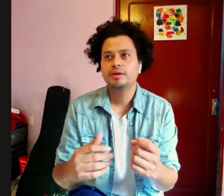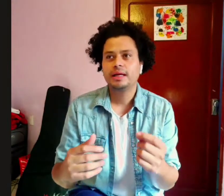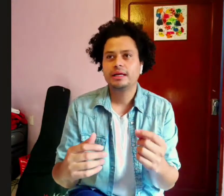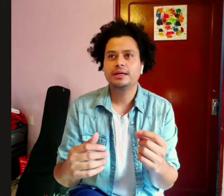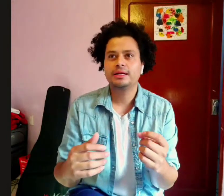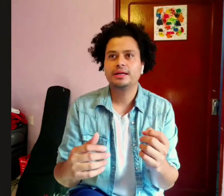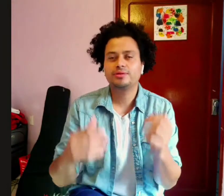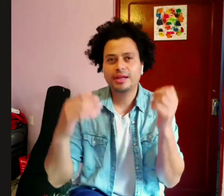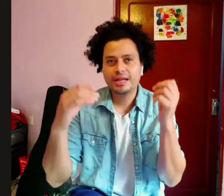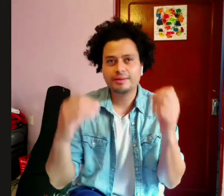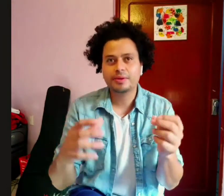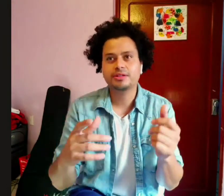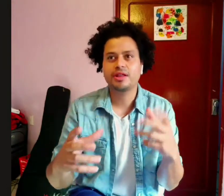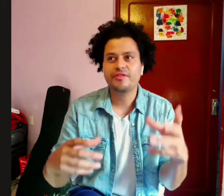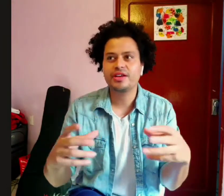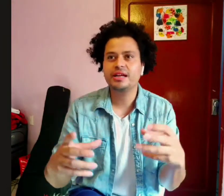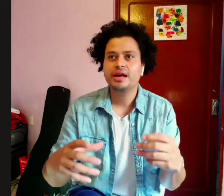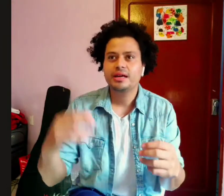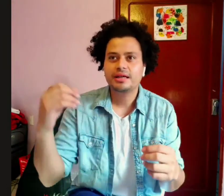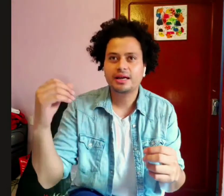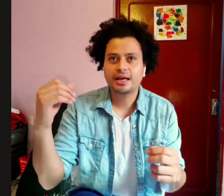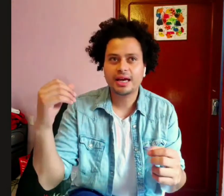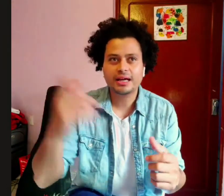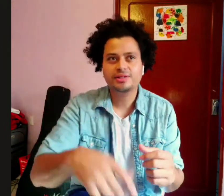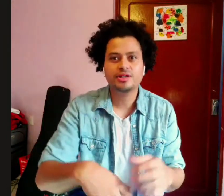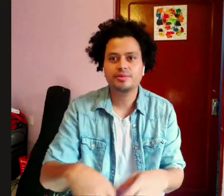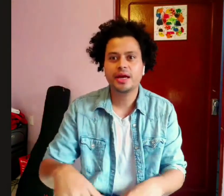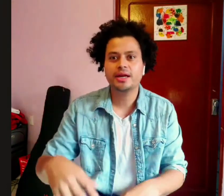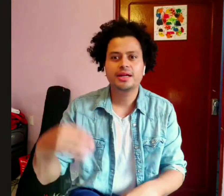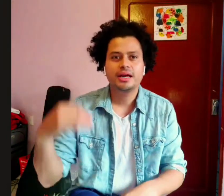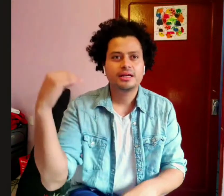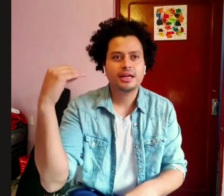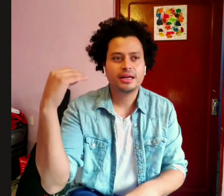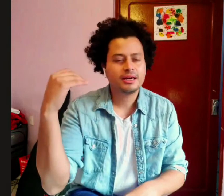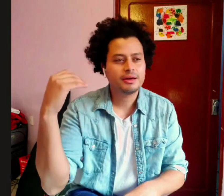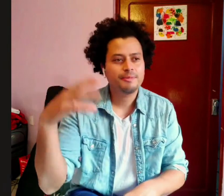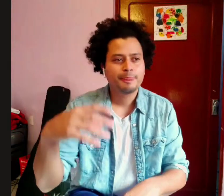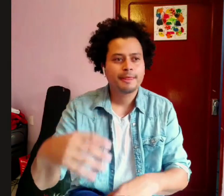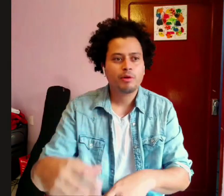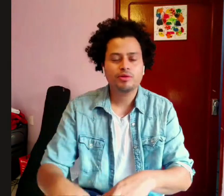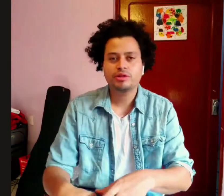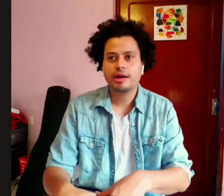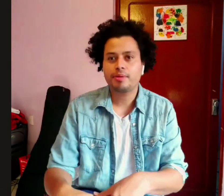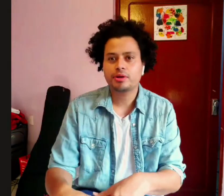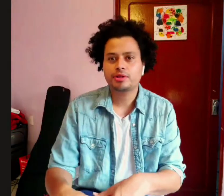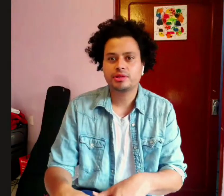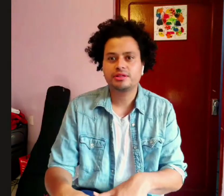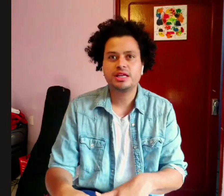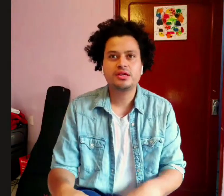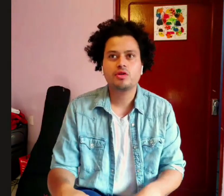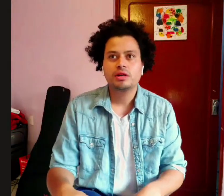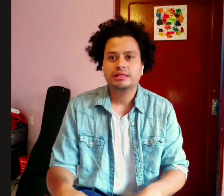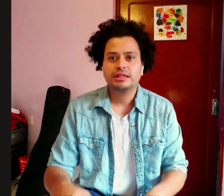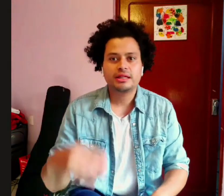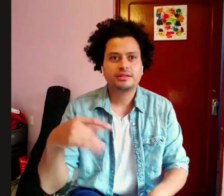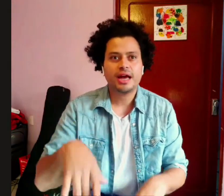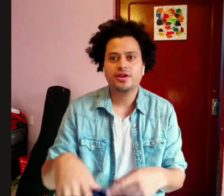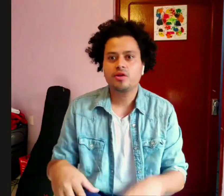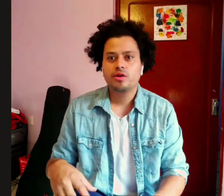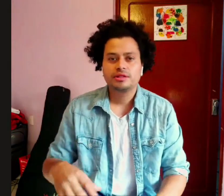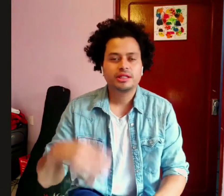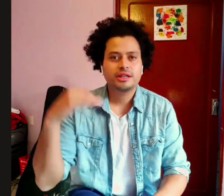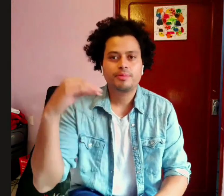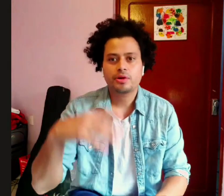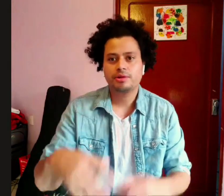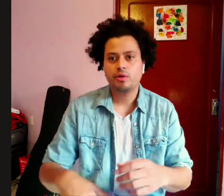definiendo, estoy en ese proceso de definir qué canciones vienen, cuándo entra el próximo sencillo, si entra este